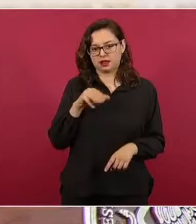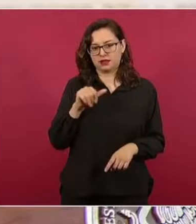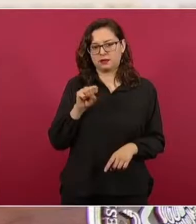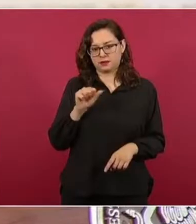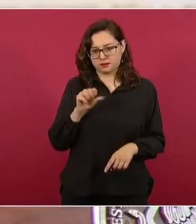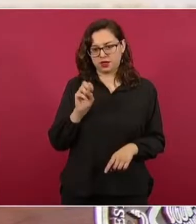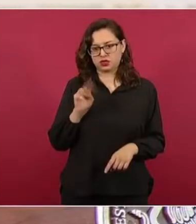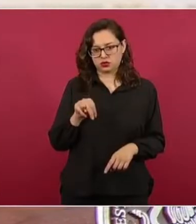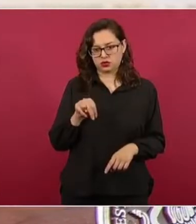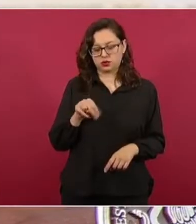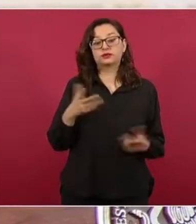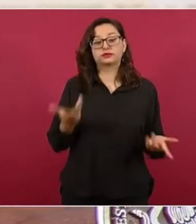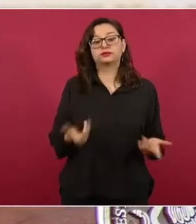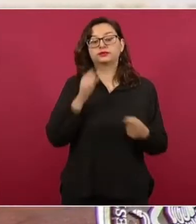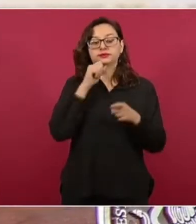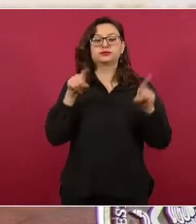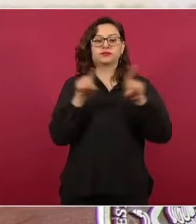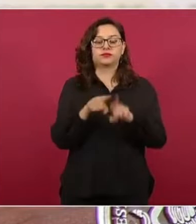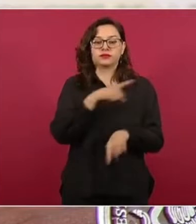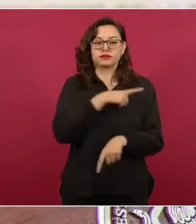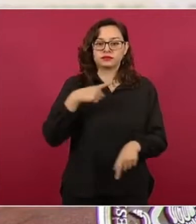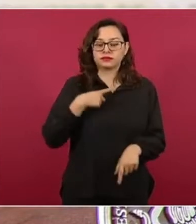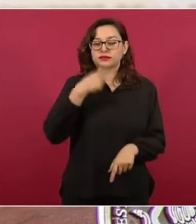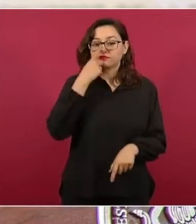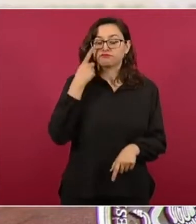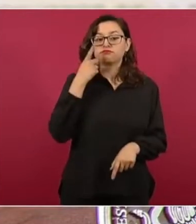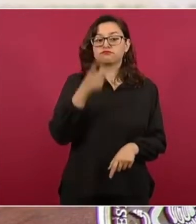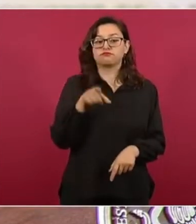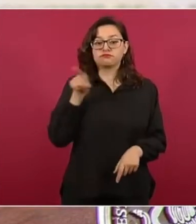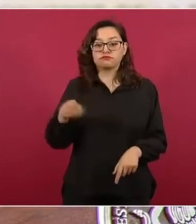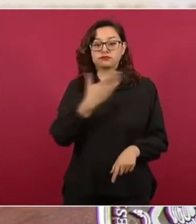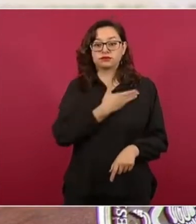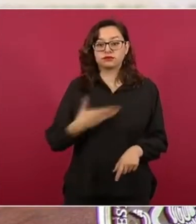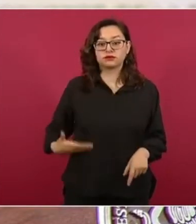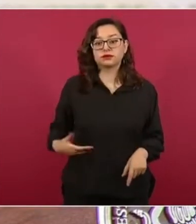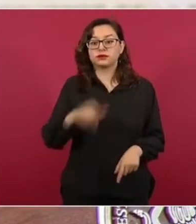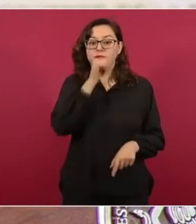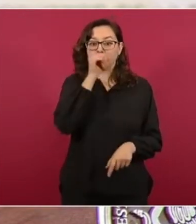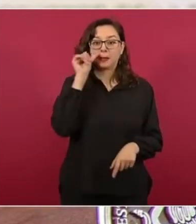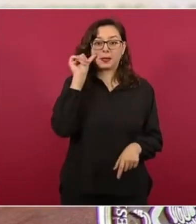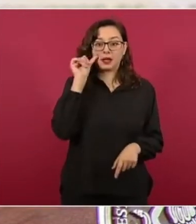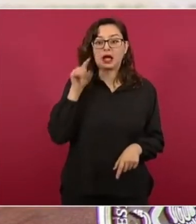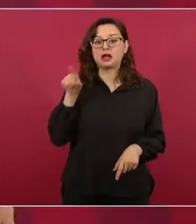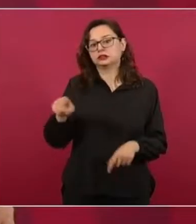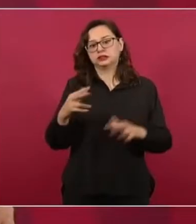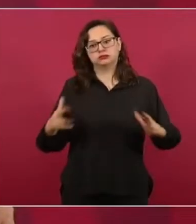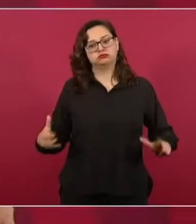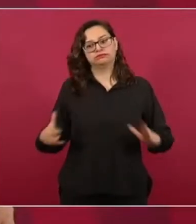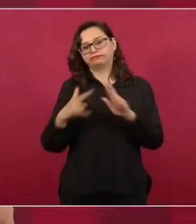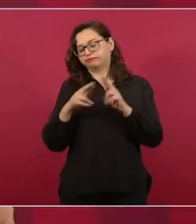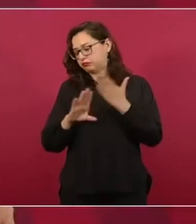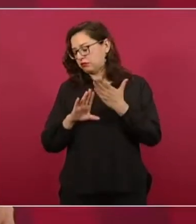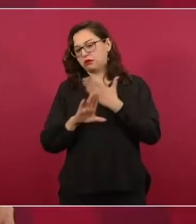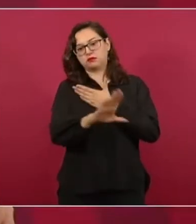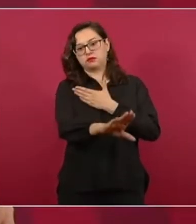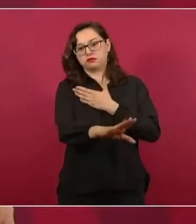Y también aclarar, el presidente Juárez era anticlerical,